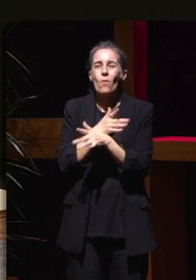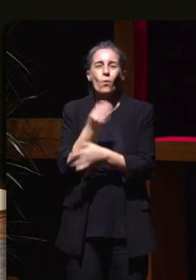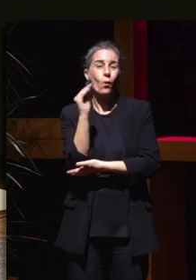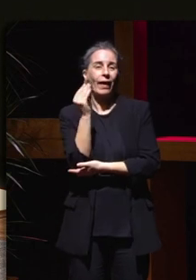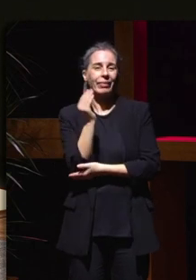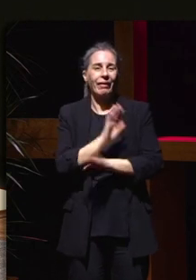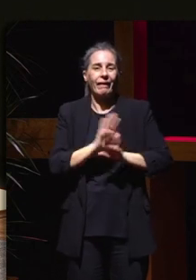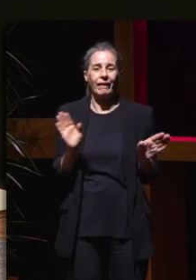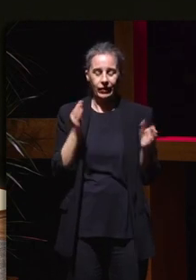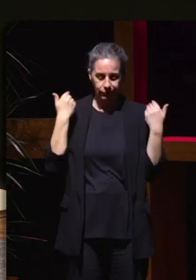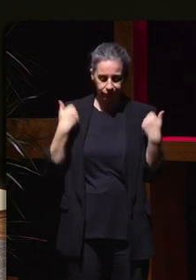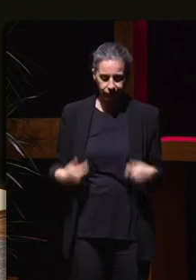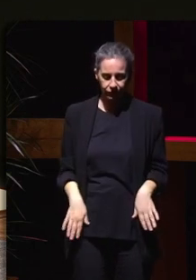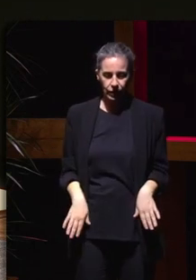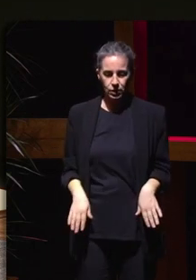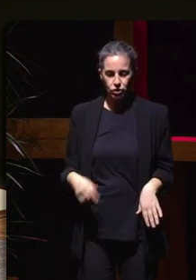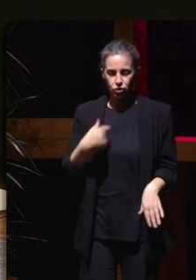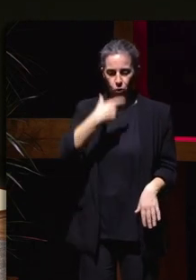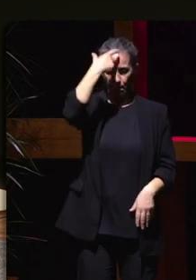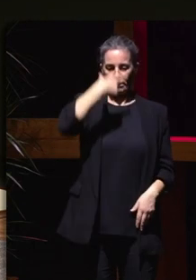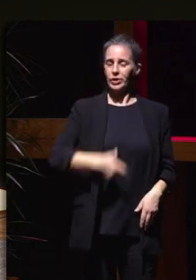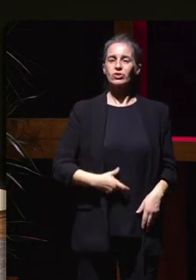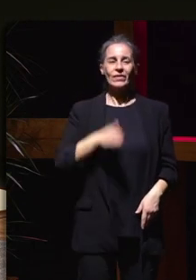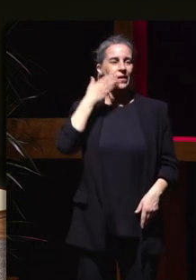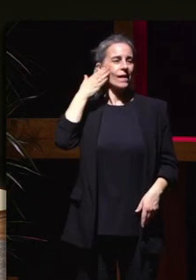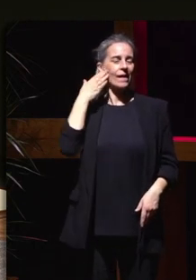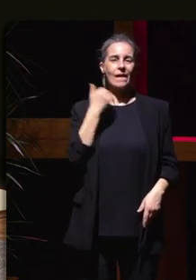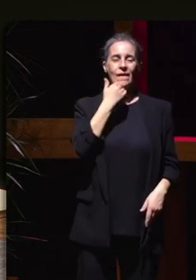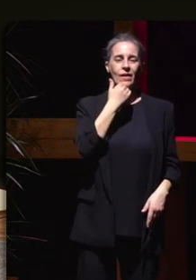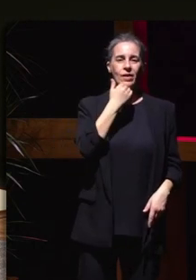era eumesma ya era pues